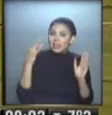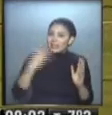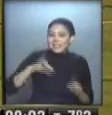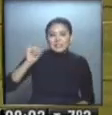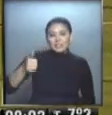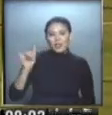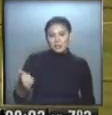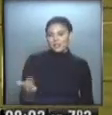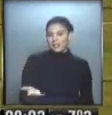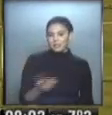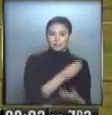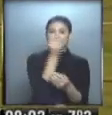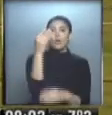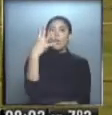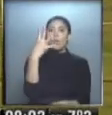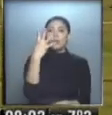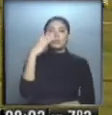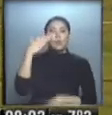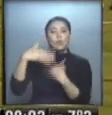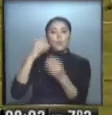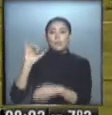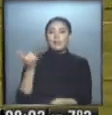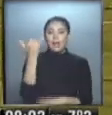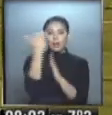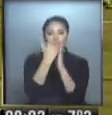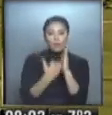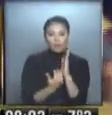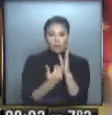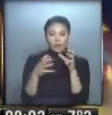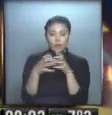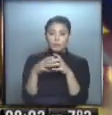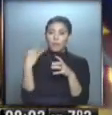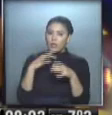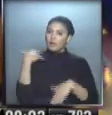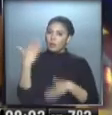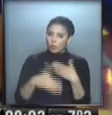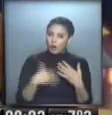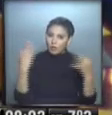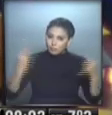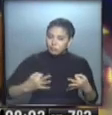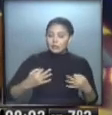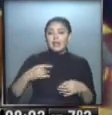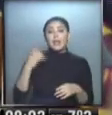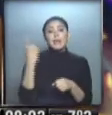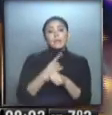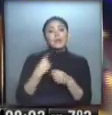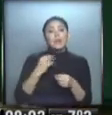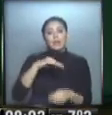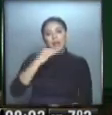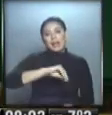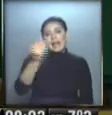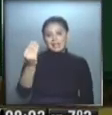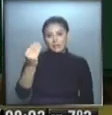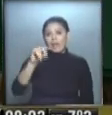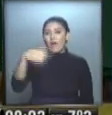estar al menos entre los cuatro mejores del mundo en la Copa del Mundo. Hay que ratificarlo, hay que jugar y primero, antes que nada, hay que clasificar para